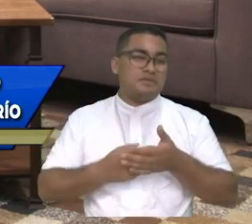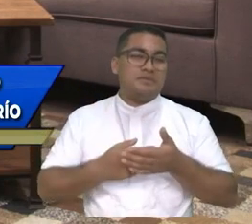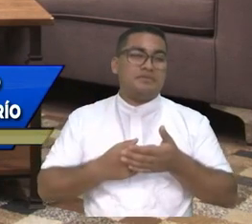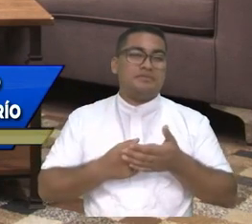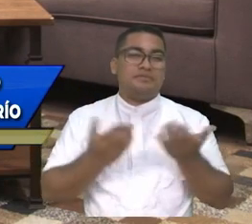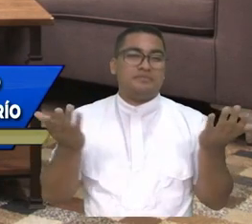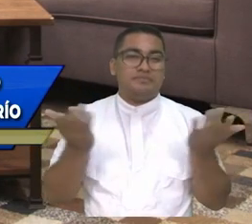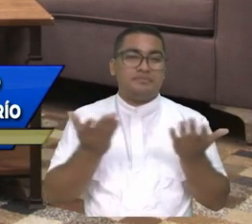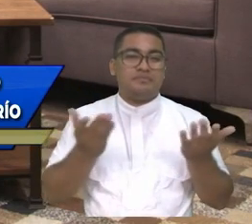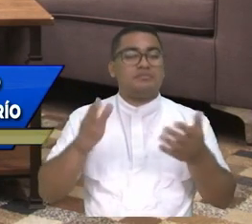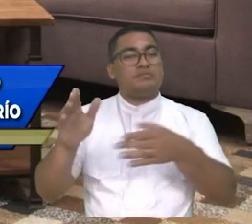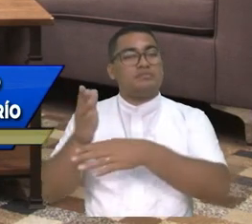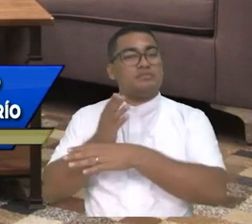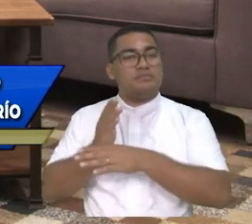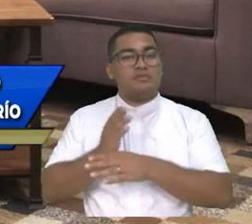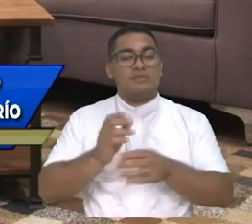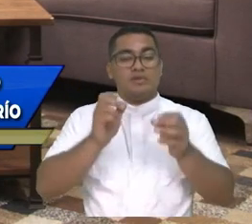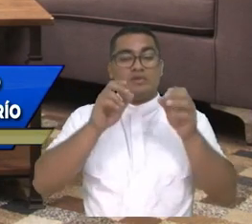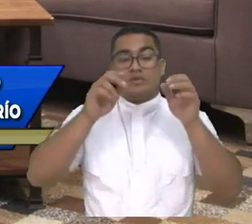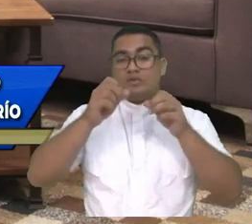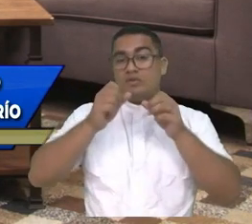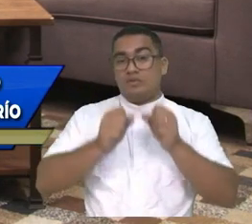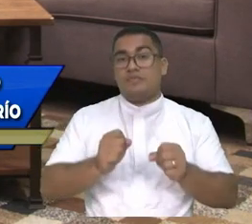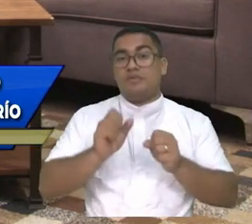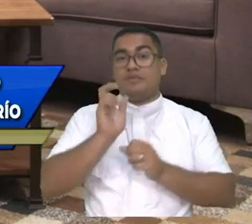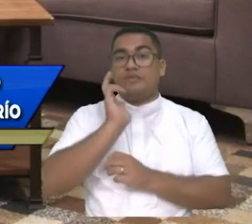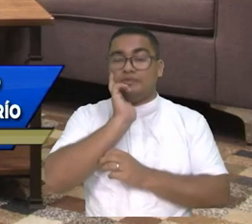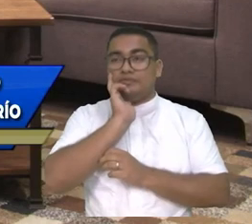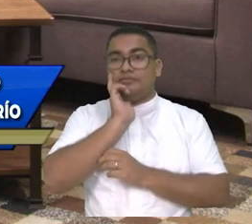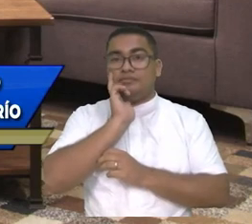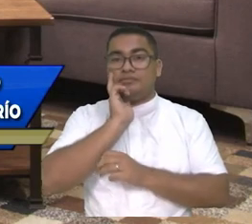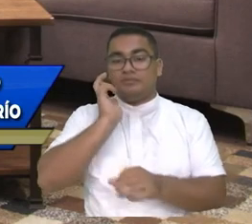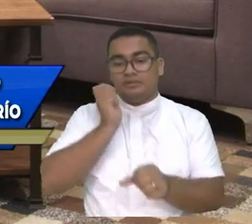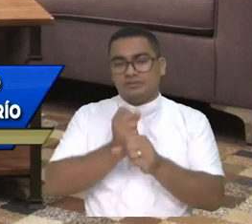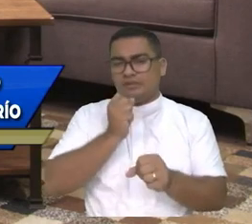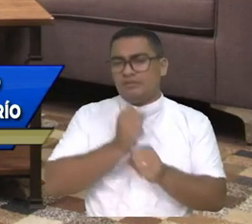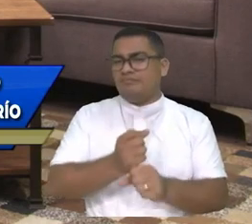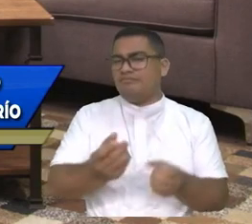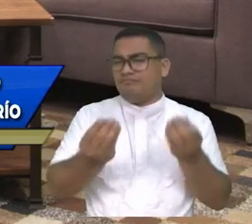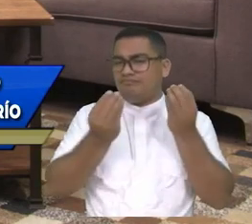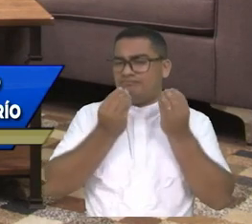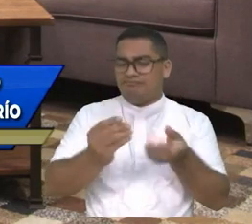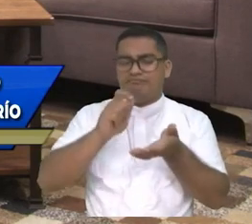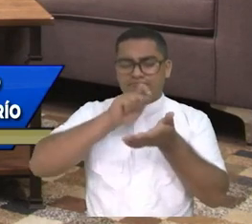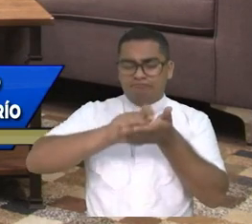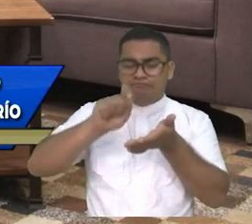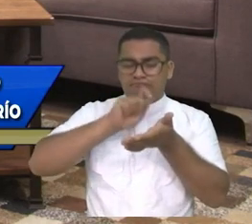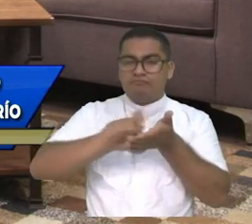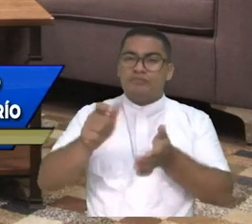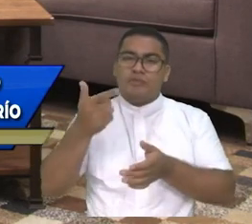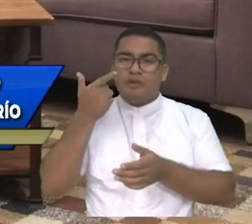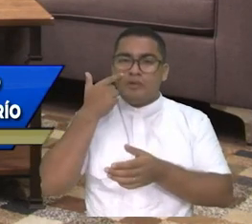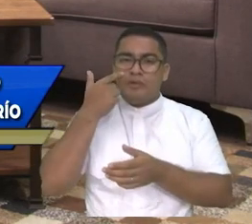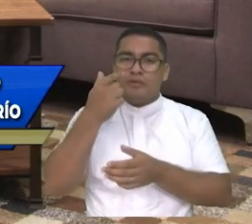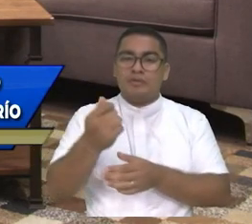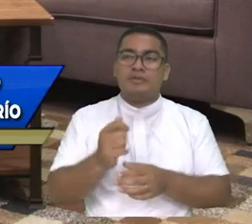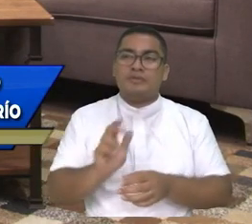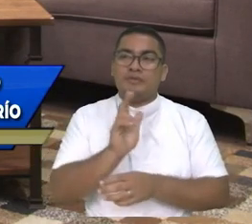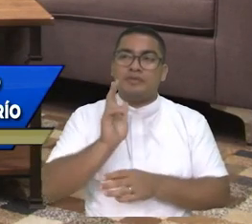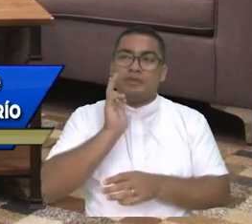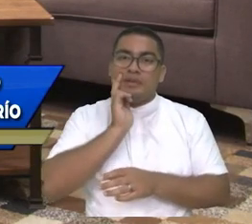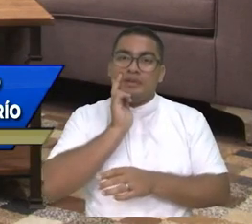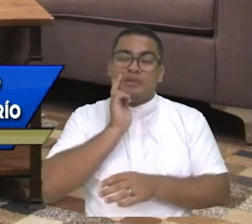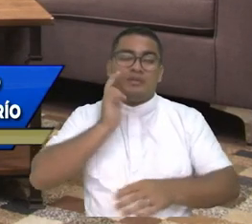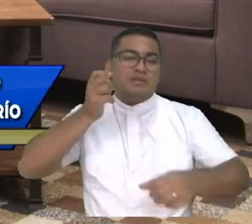decir, multifacético, una persona muy trabajadora también. Conocer esa faceta de Rubén, en el